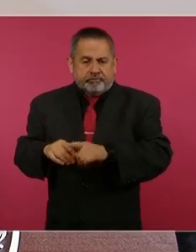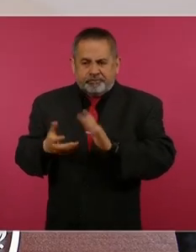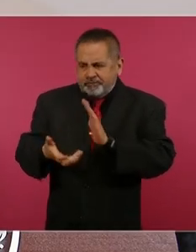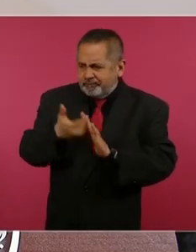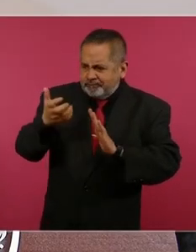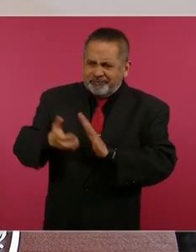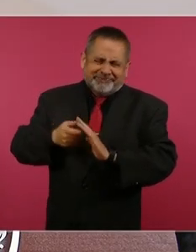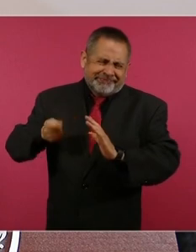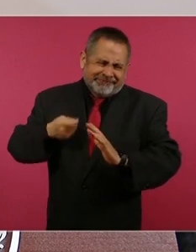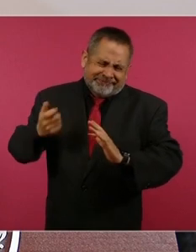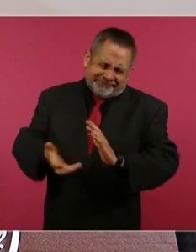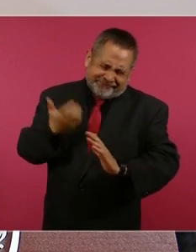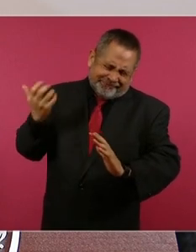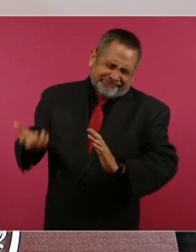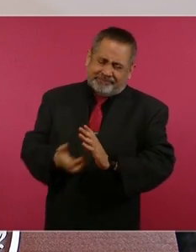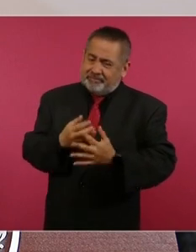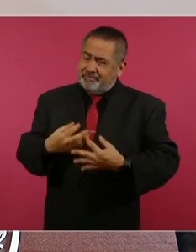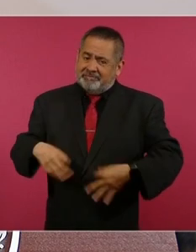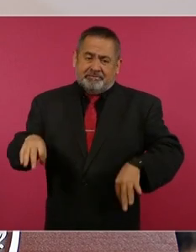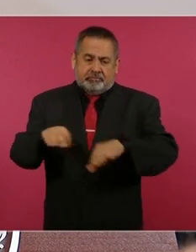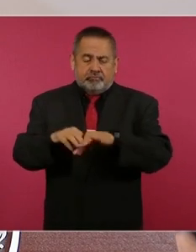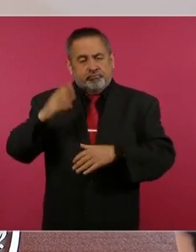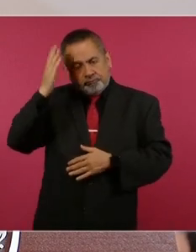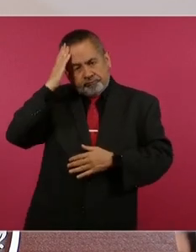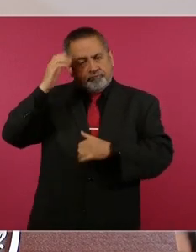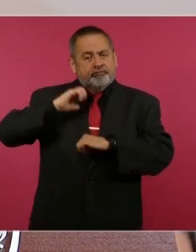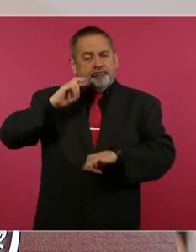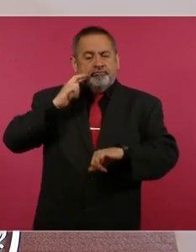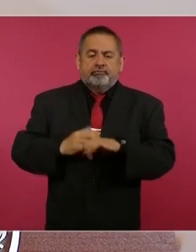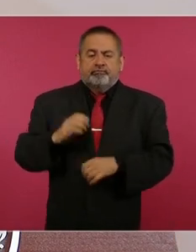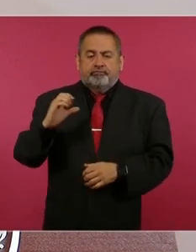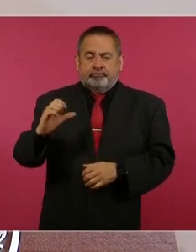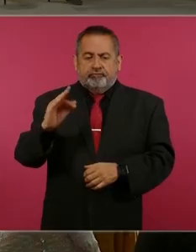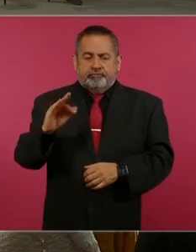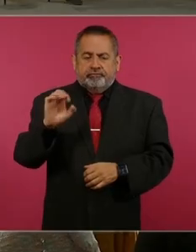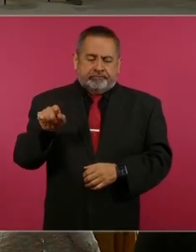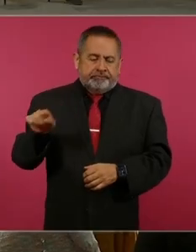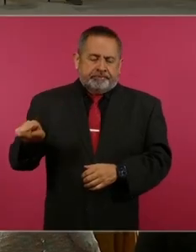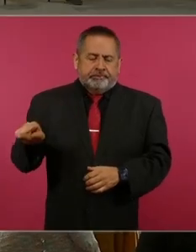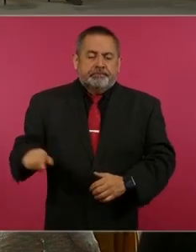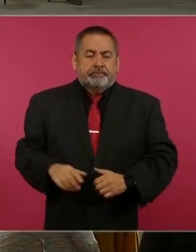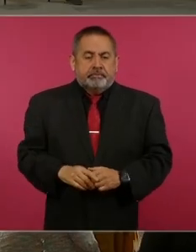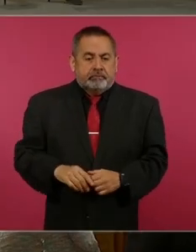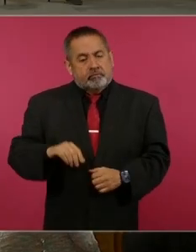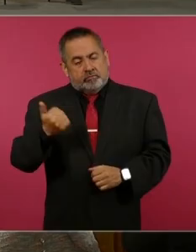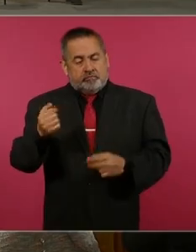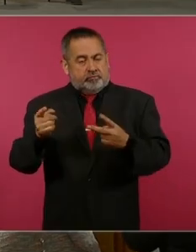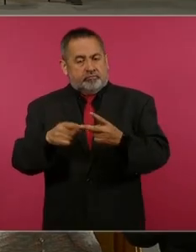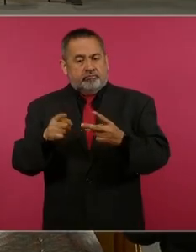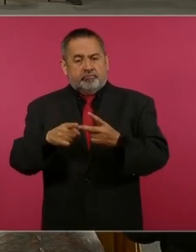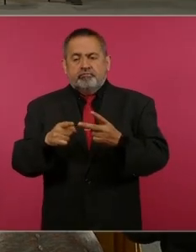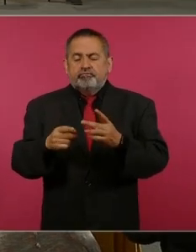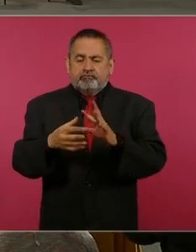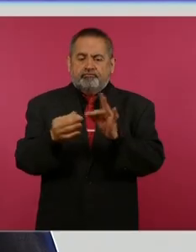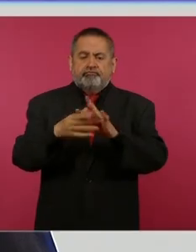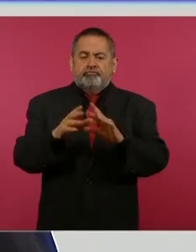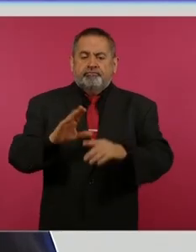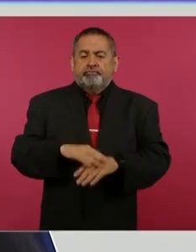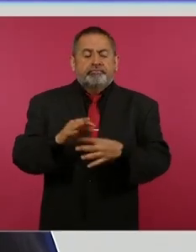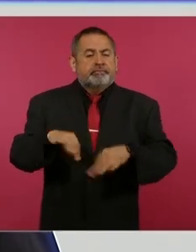obra tan importante que encabeza la Comisión Federal de Electricidad. Otro segundo momento que quisiera